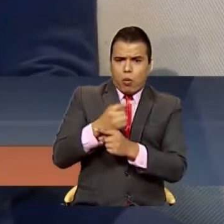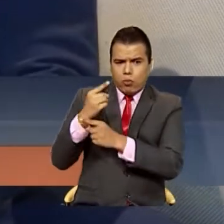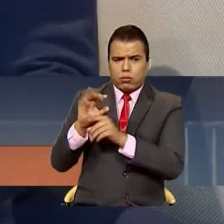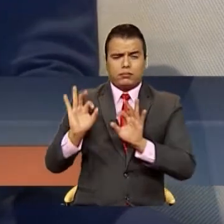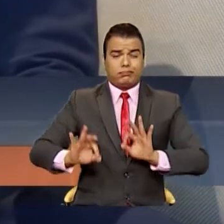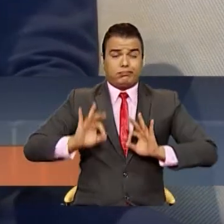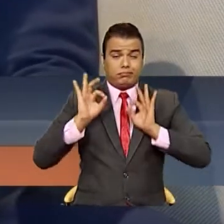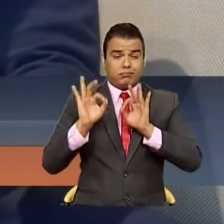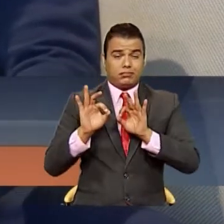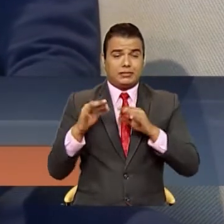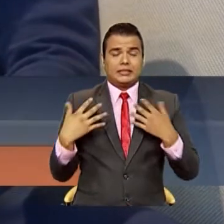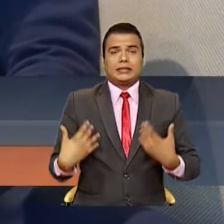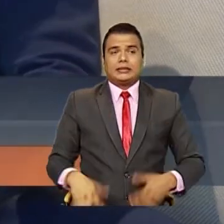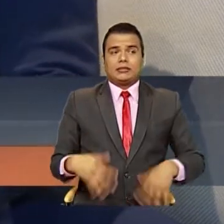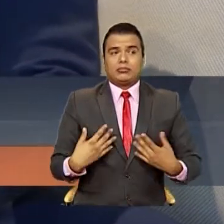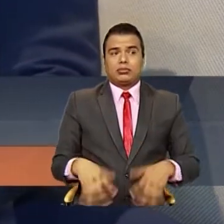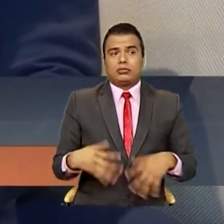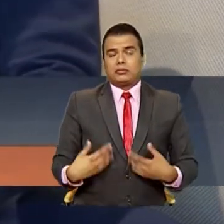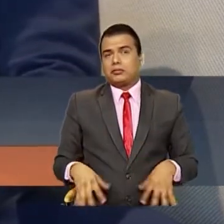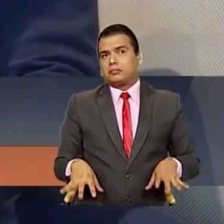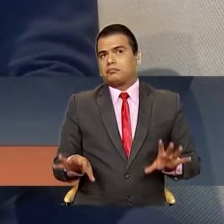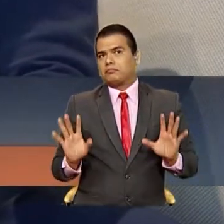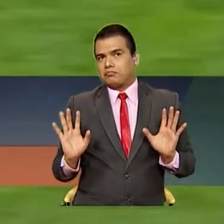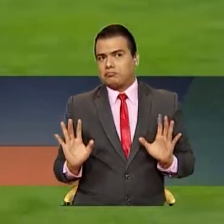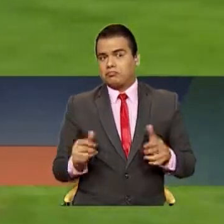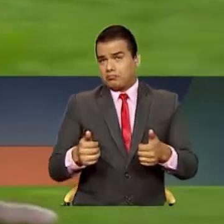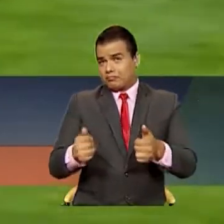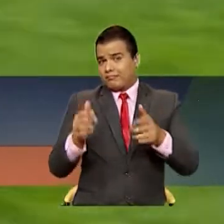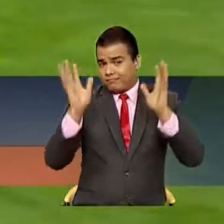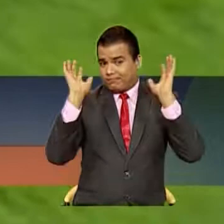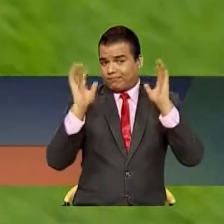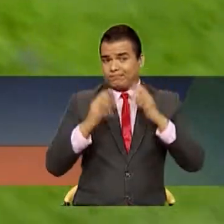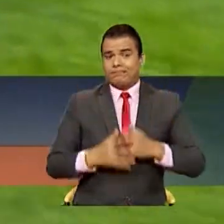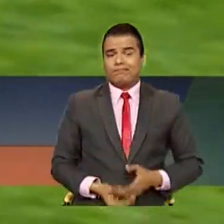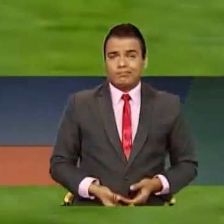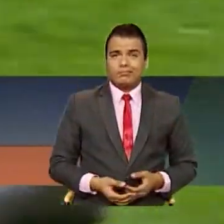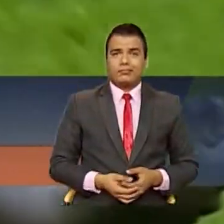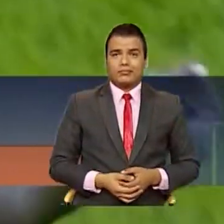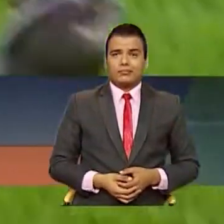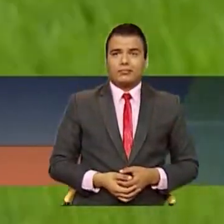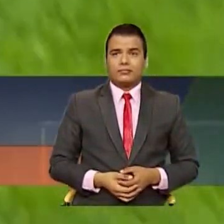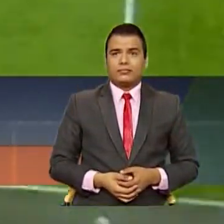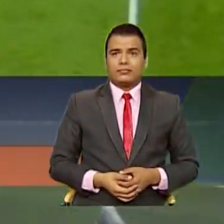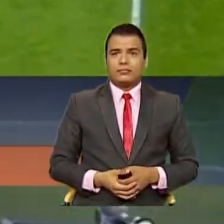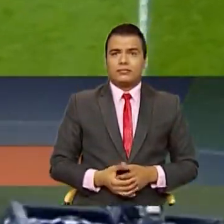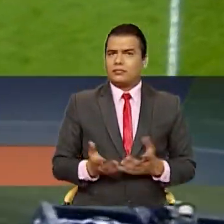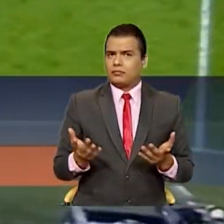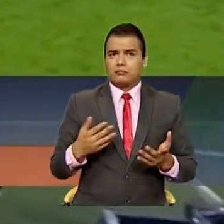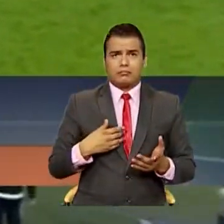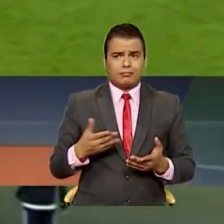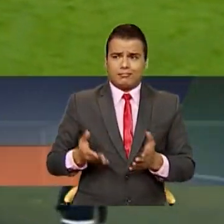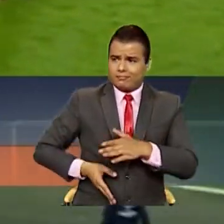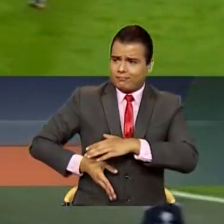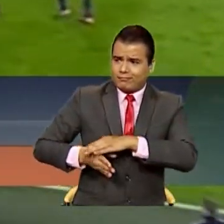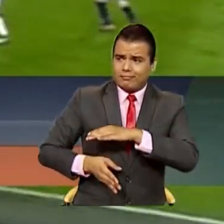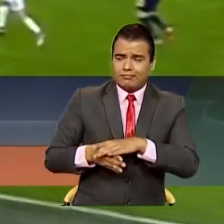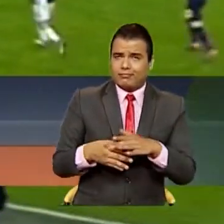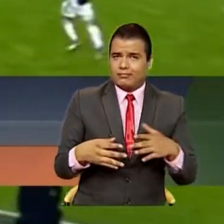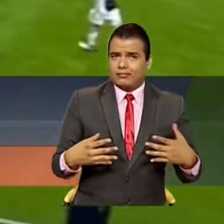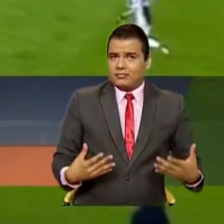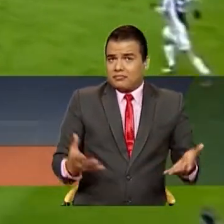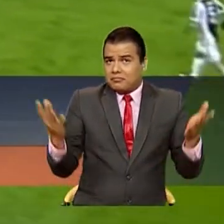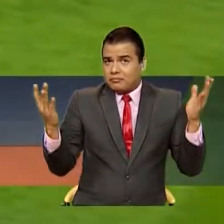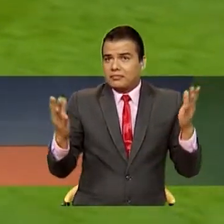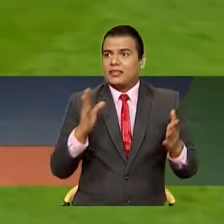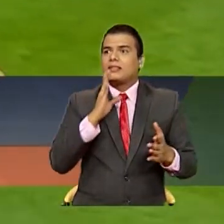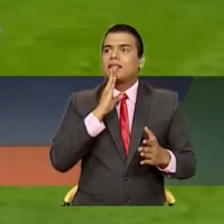también. Y bueno, estoy yo también en carrera, ¿no? Entonces, es una carrera donde el único que sabe